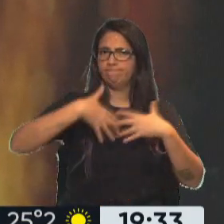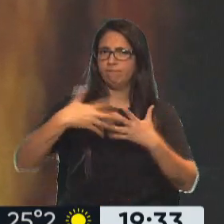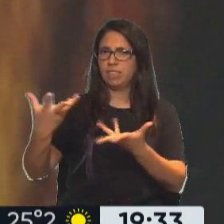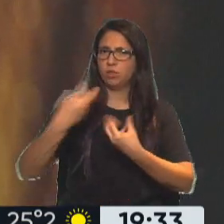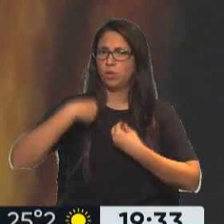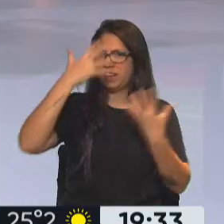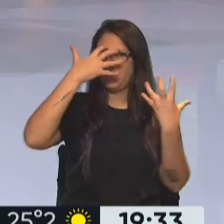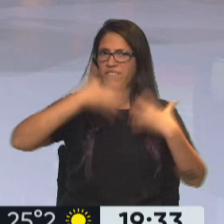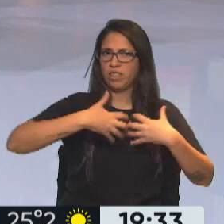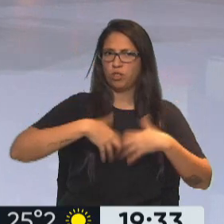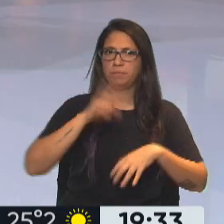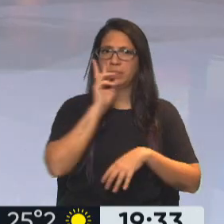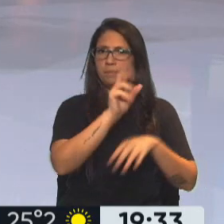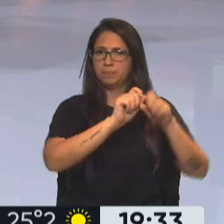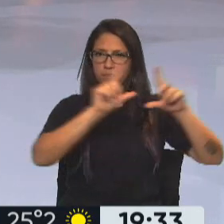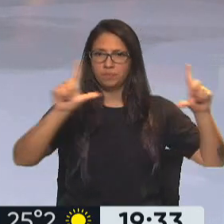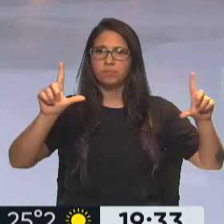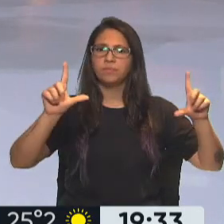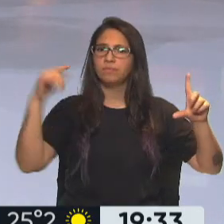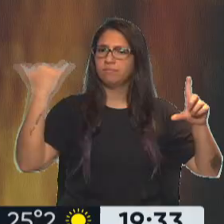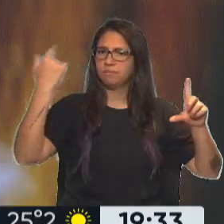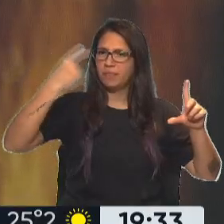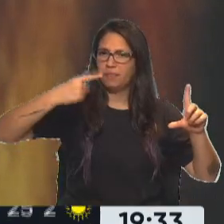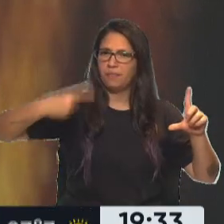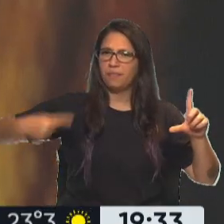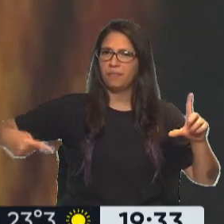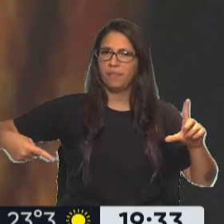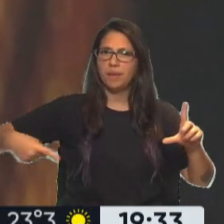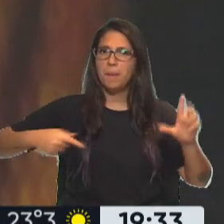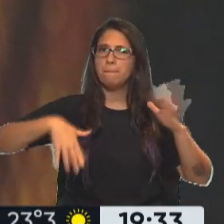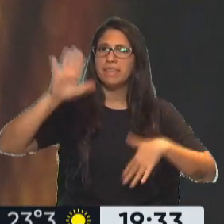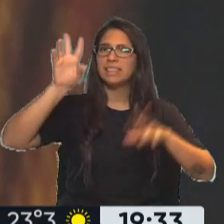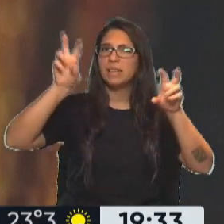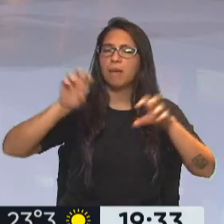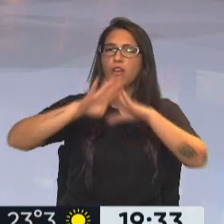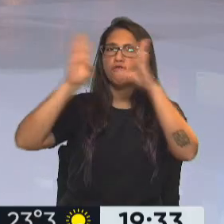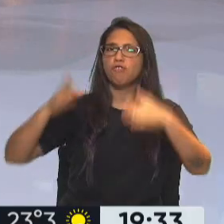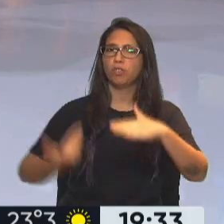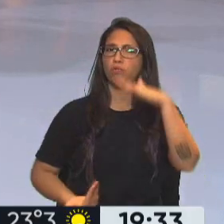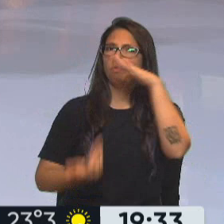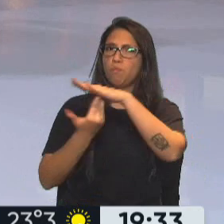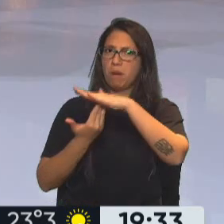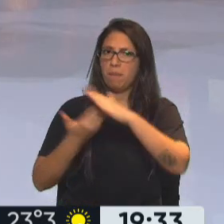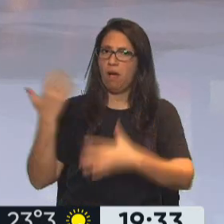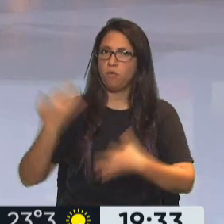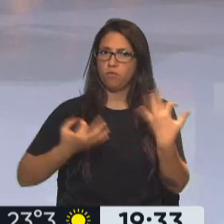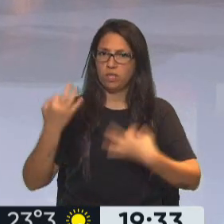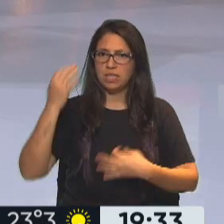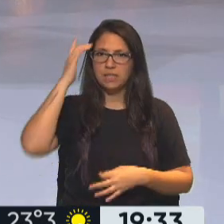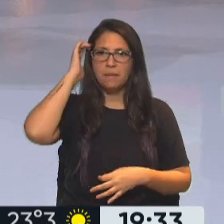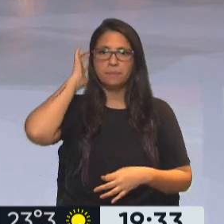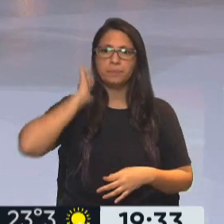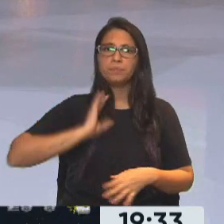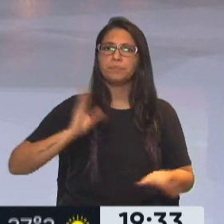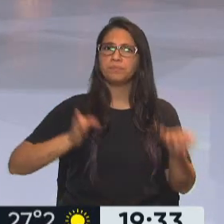alta. Mirá, hay de todo acá, pero sobre todo Corte Suprema. Vamos de más a menos, de menos a más. La década